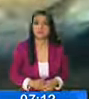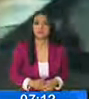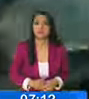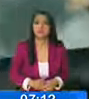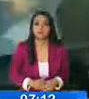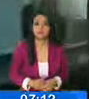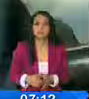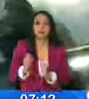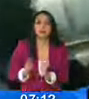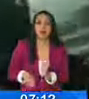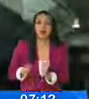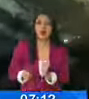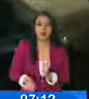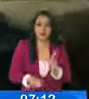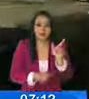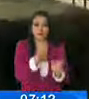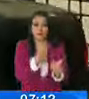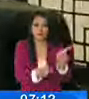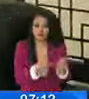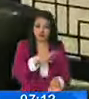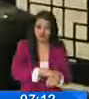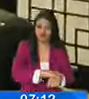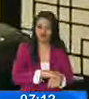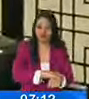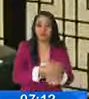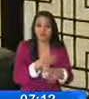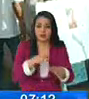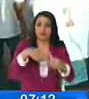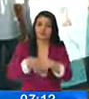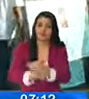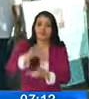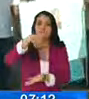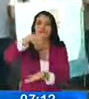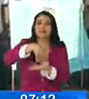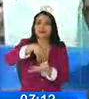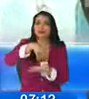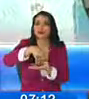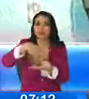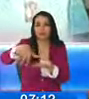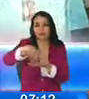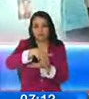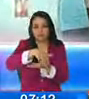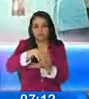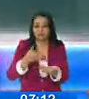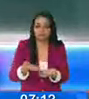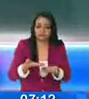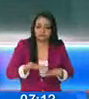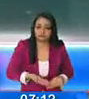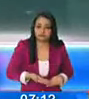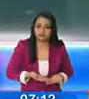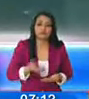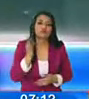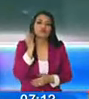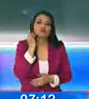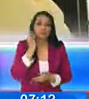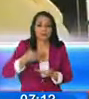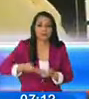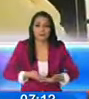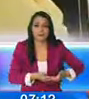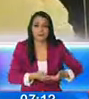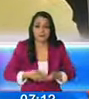El abogado y familiares de los detenidos acudieron al centro de acogimiento Inés Chambers, en donde se encuentra la niña Diana Scarlett,